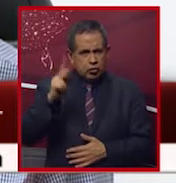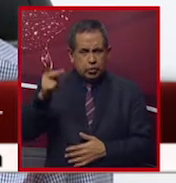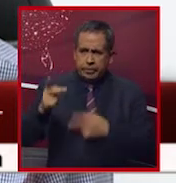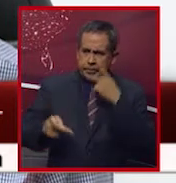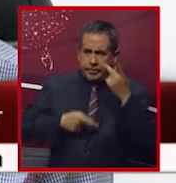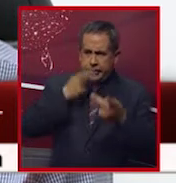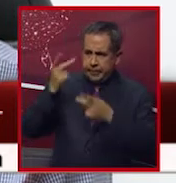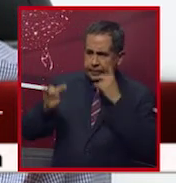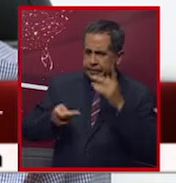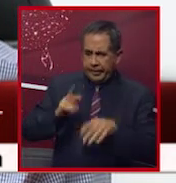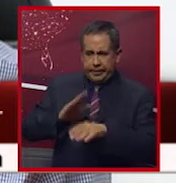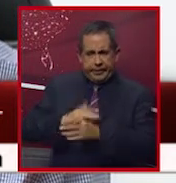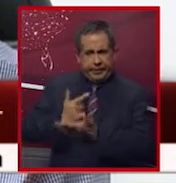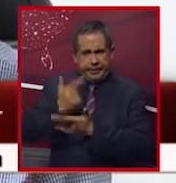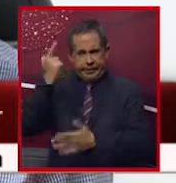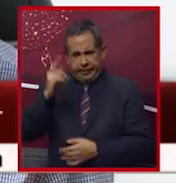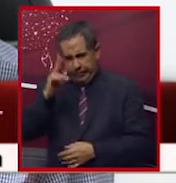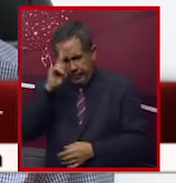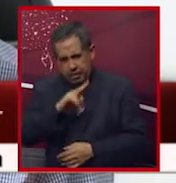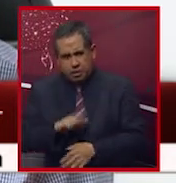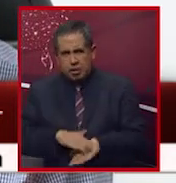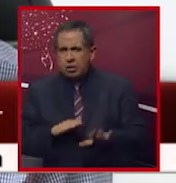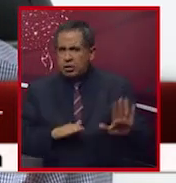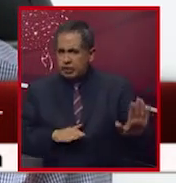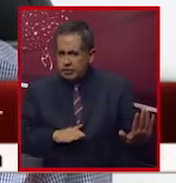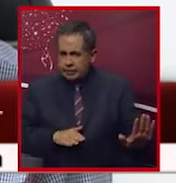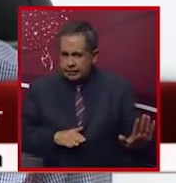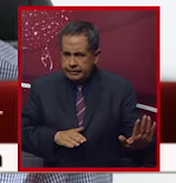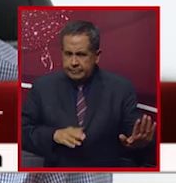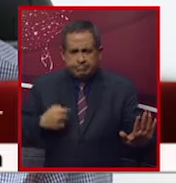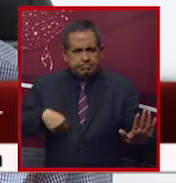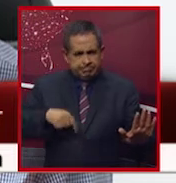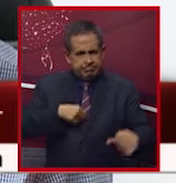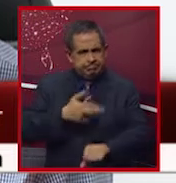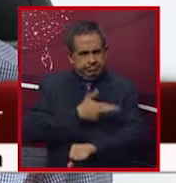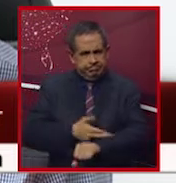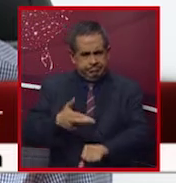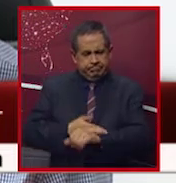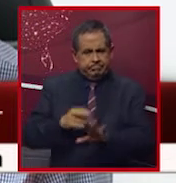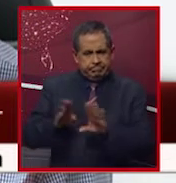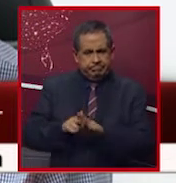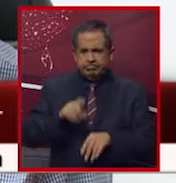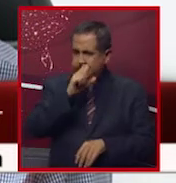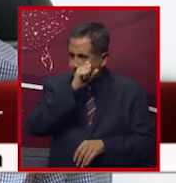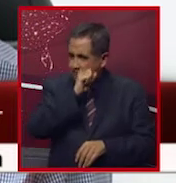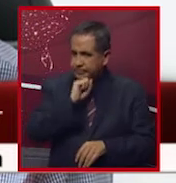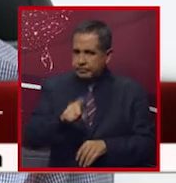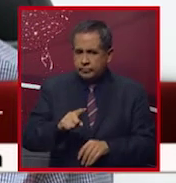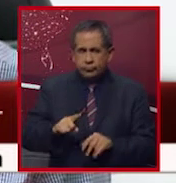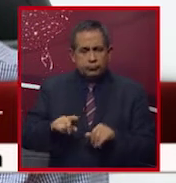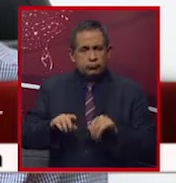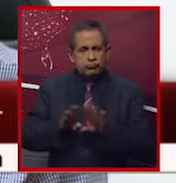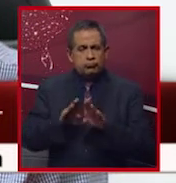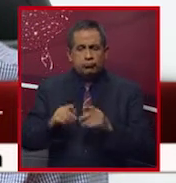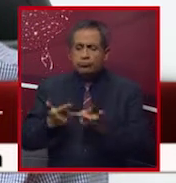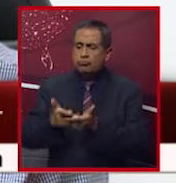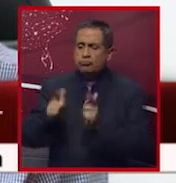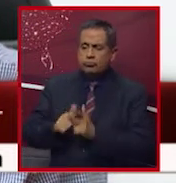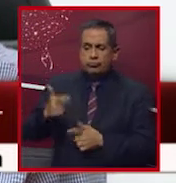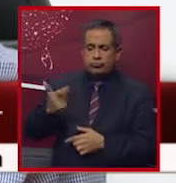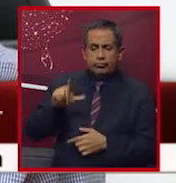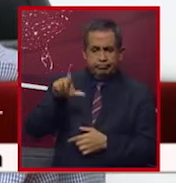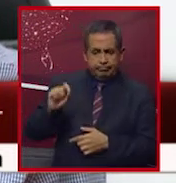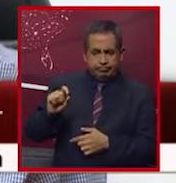Estados Unidos, se tienen que tomar medidas. Creo que también la reunión de mandatarios del Grupo de los